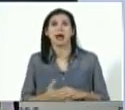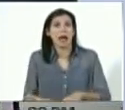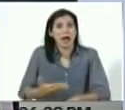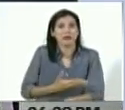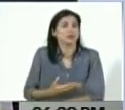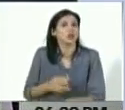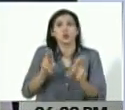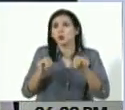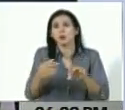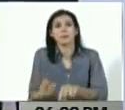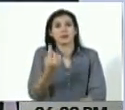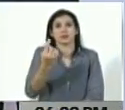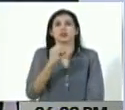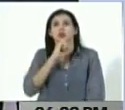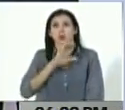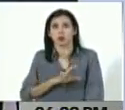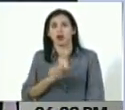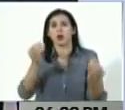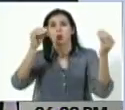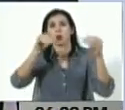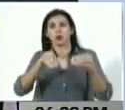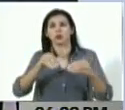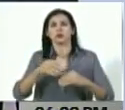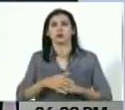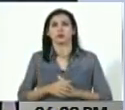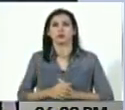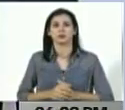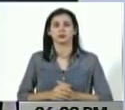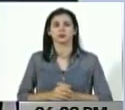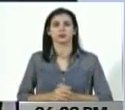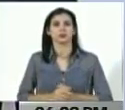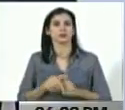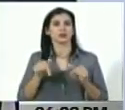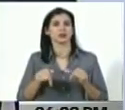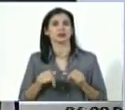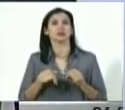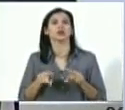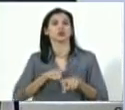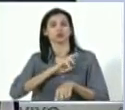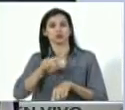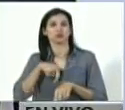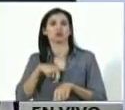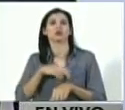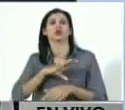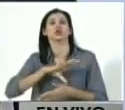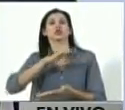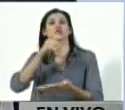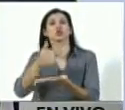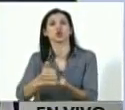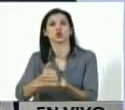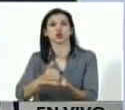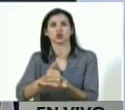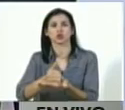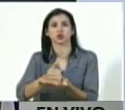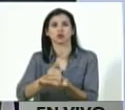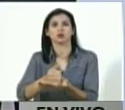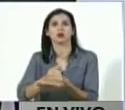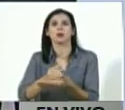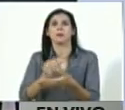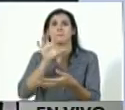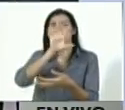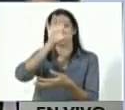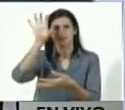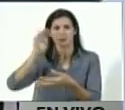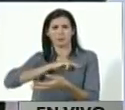visto, que ha permitido convertirnos en socios a países OPEP que